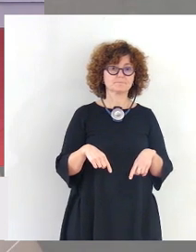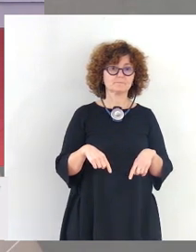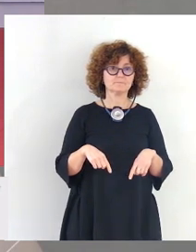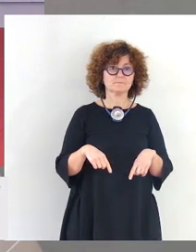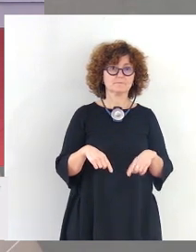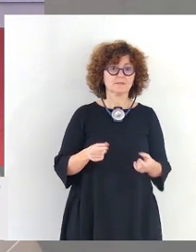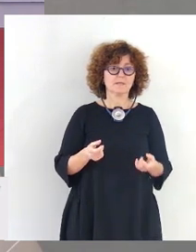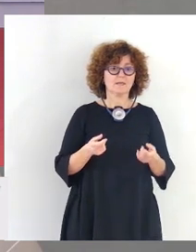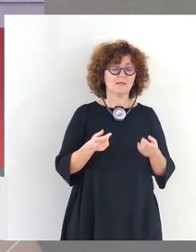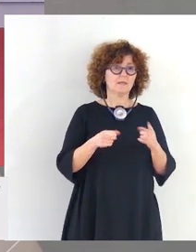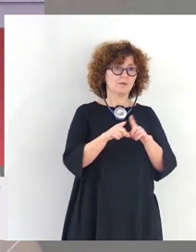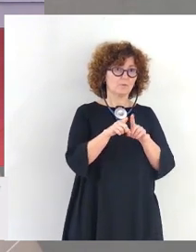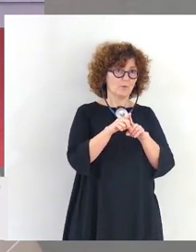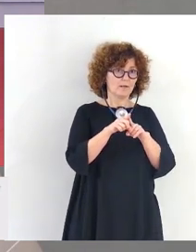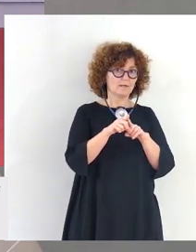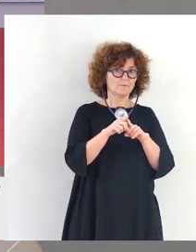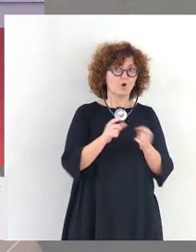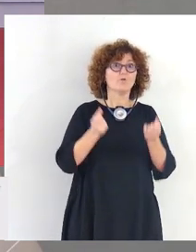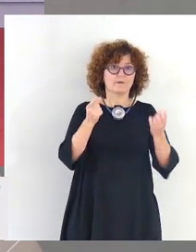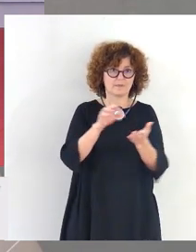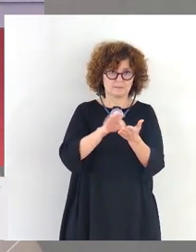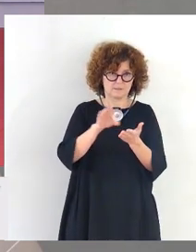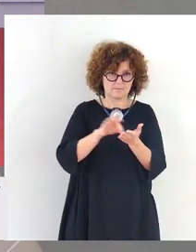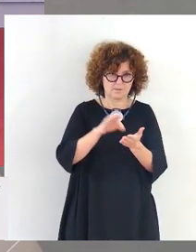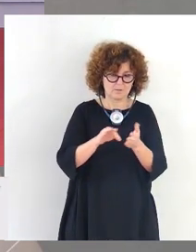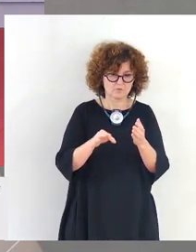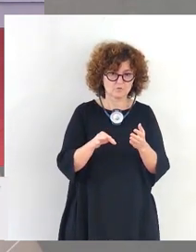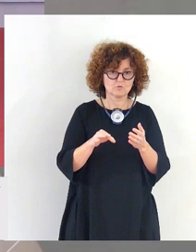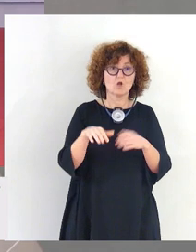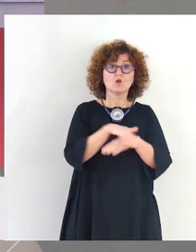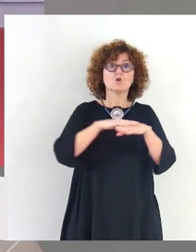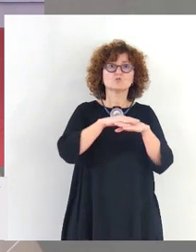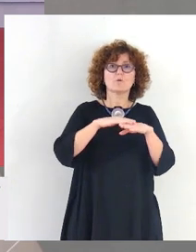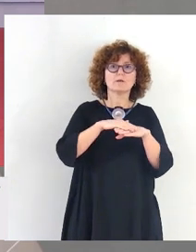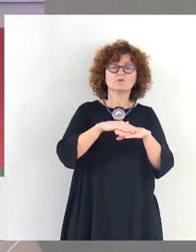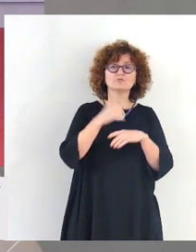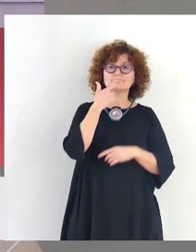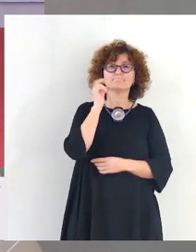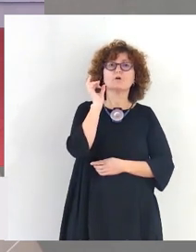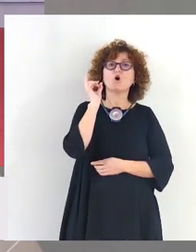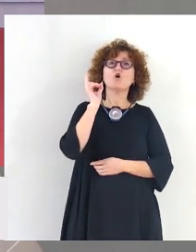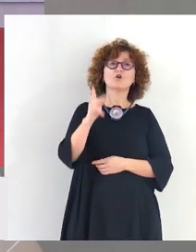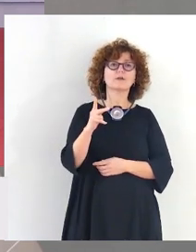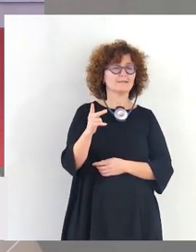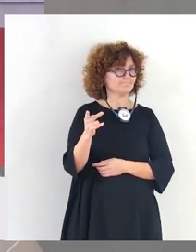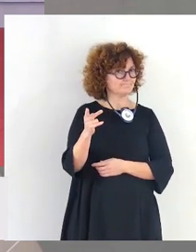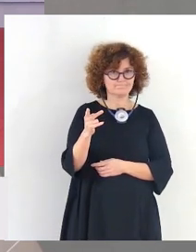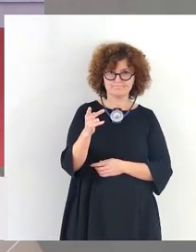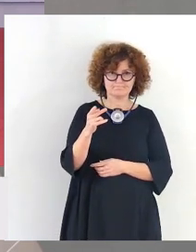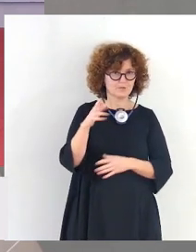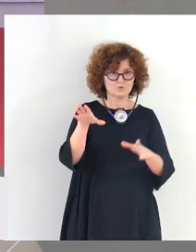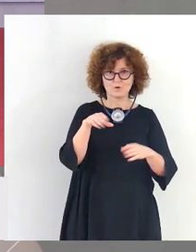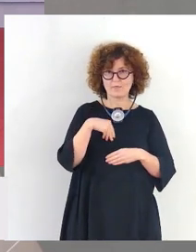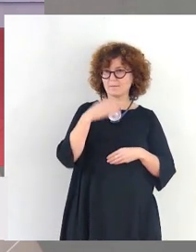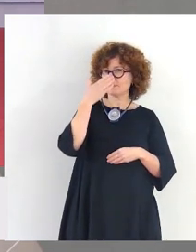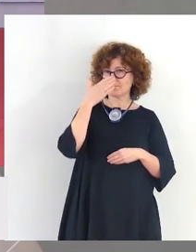Es decir es harto que no lo reconocen abiertamente los gobiernos a nivel local o regional y yo tengo la opinión de que